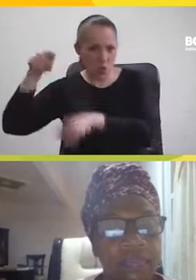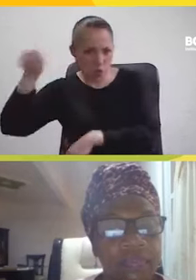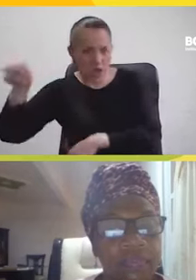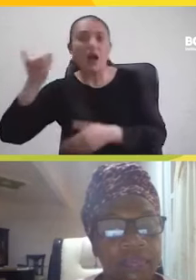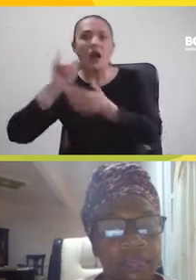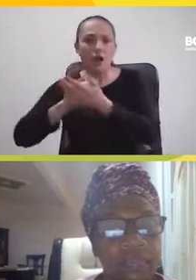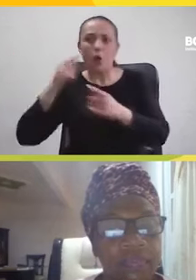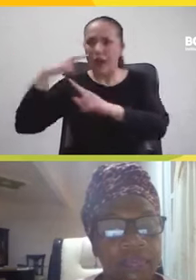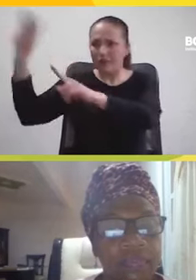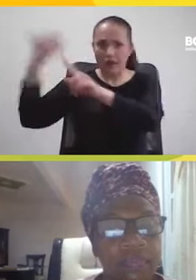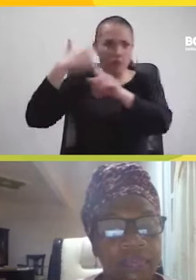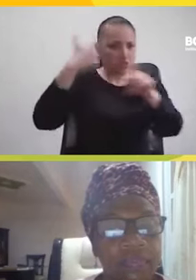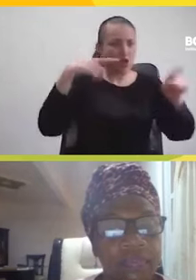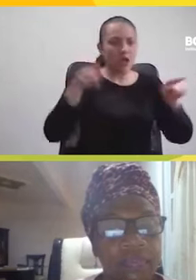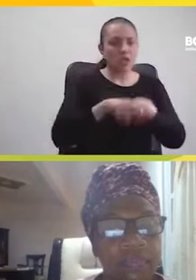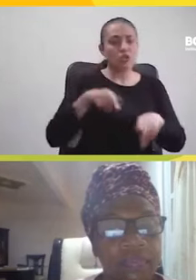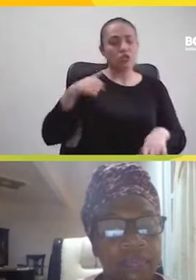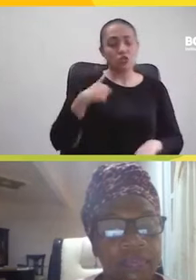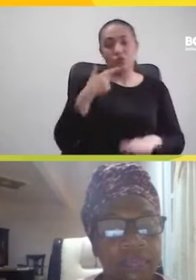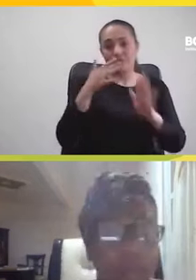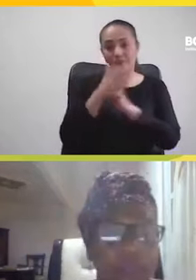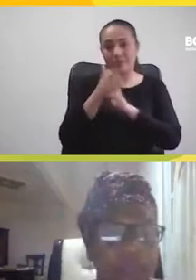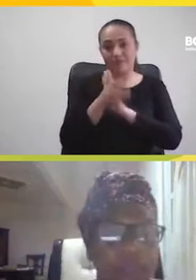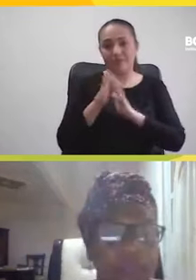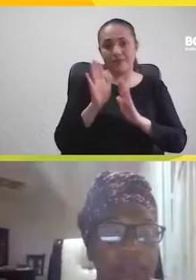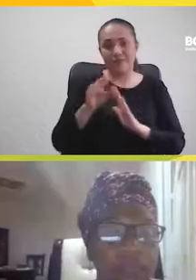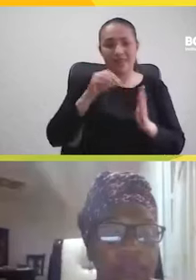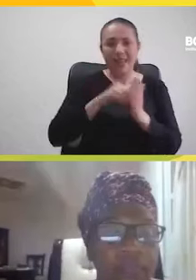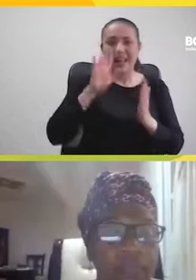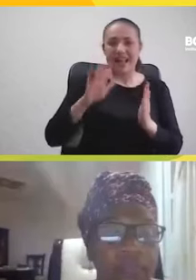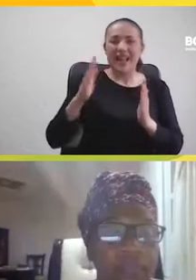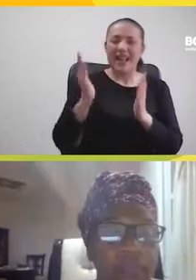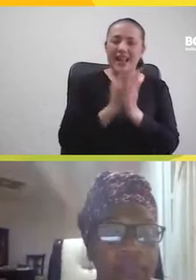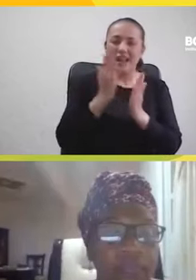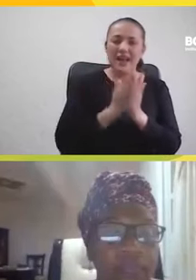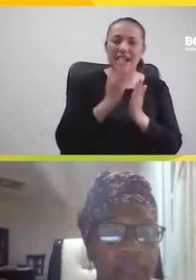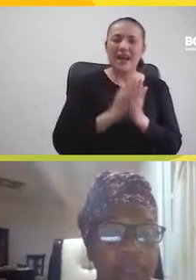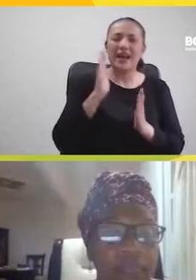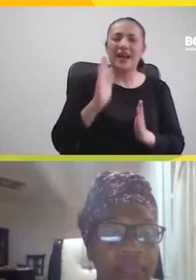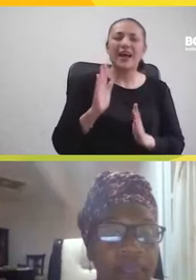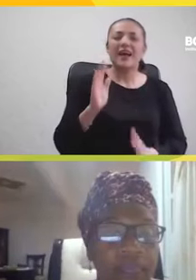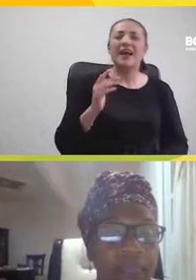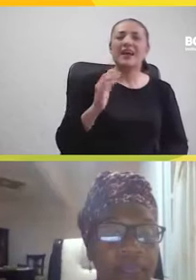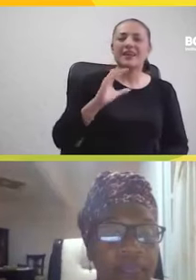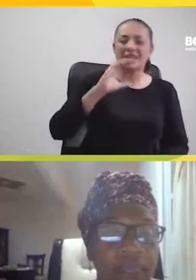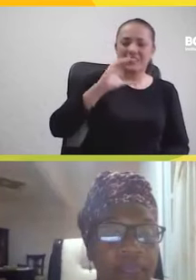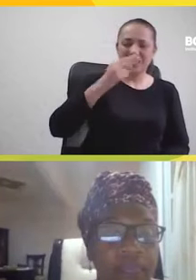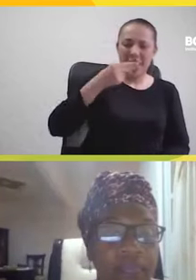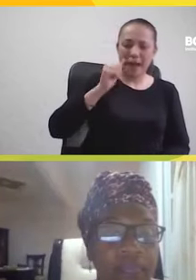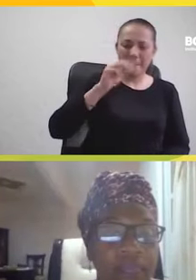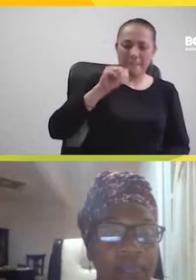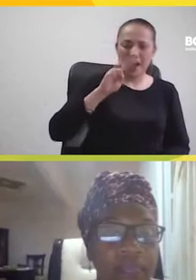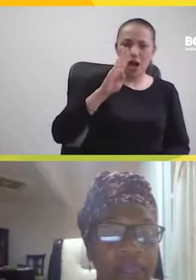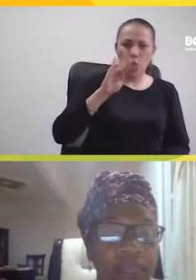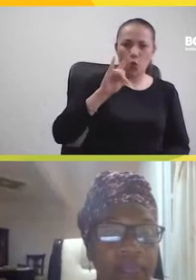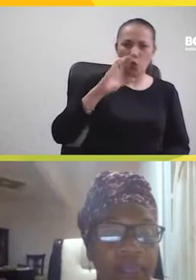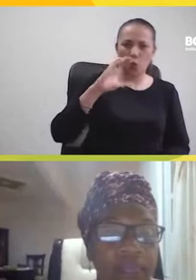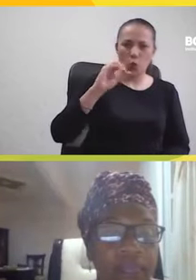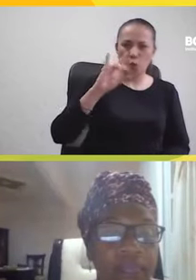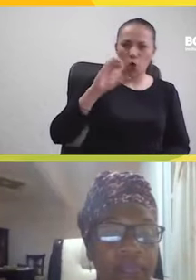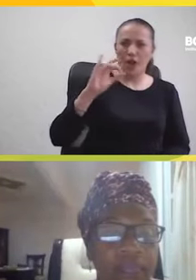bien Chambacú Corral de Negros, y las coincidencias que se dan entonces